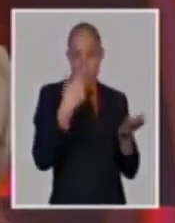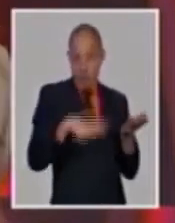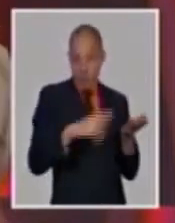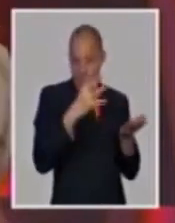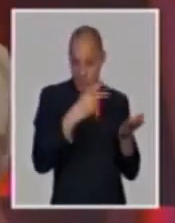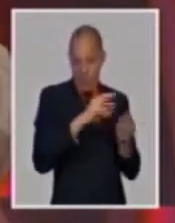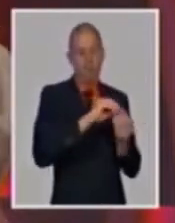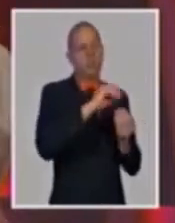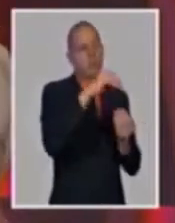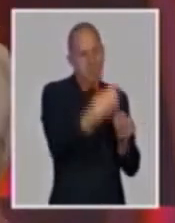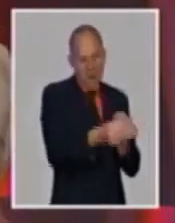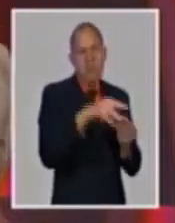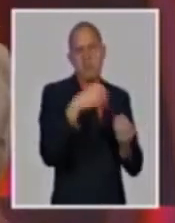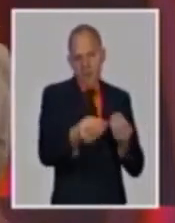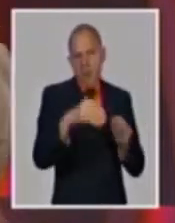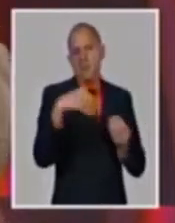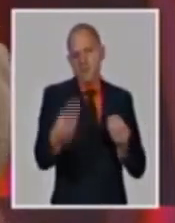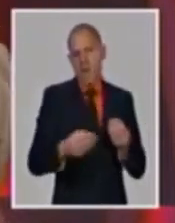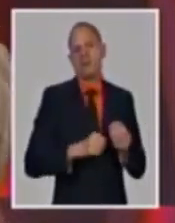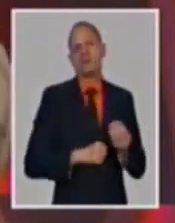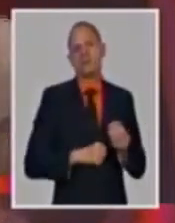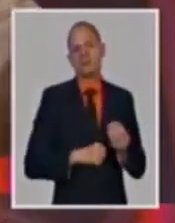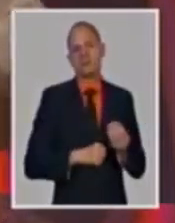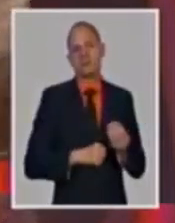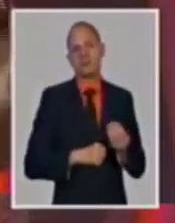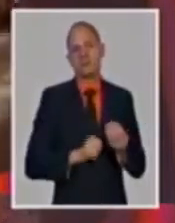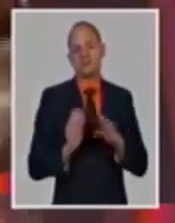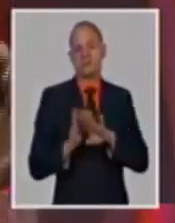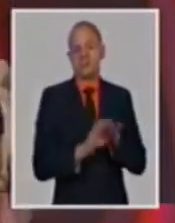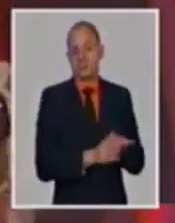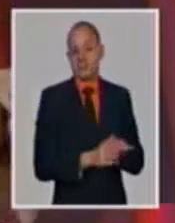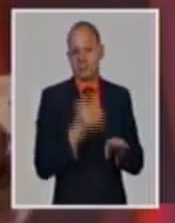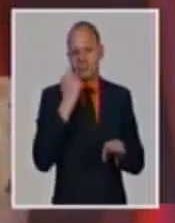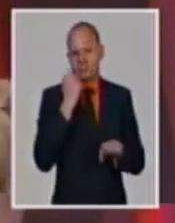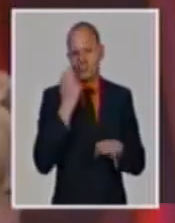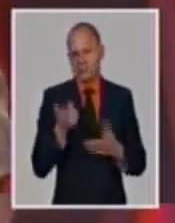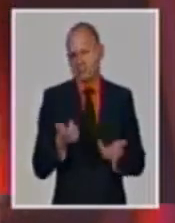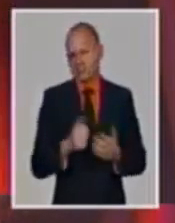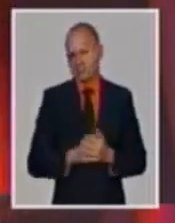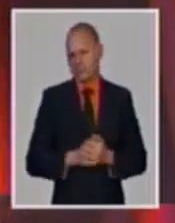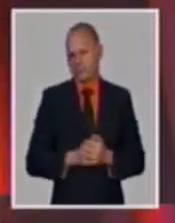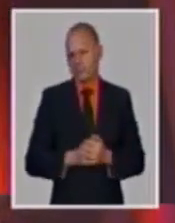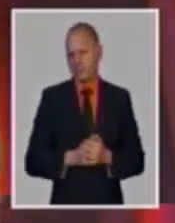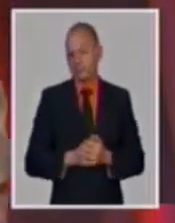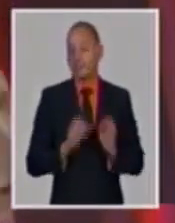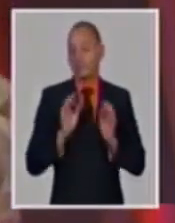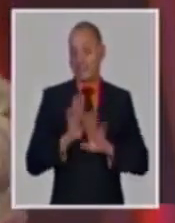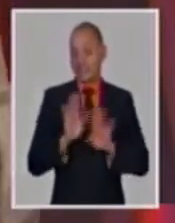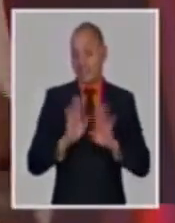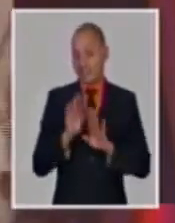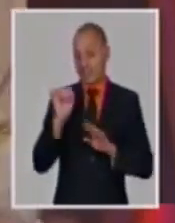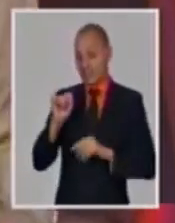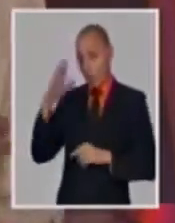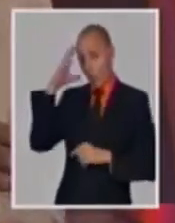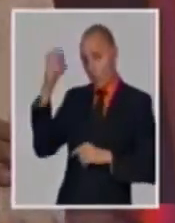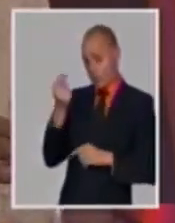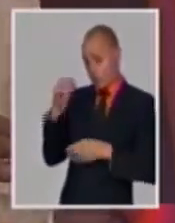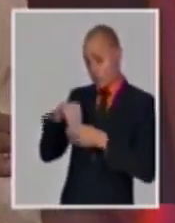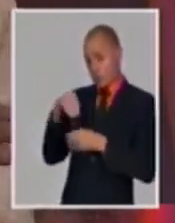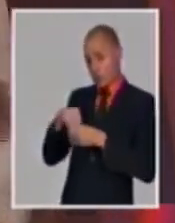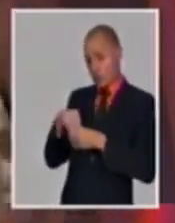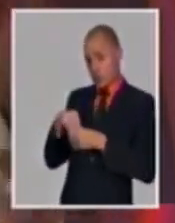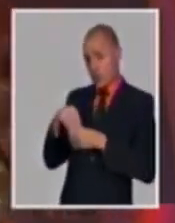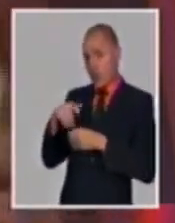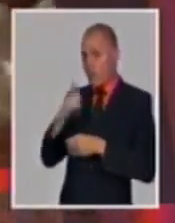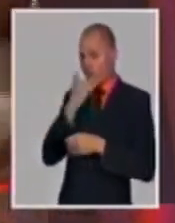manera. Entonces, no tiene un efecto directo de que lo financie el presupuesto del Estado, pero de alguna